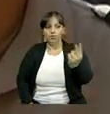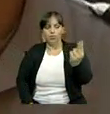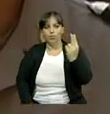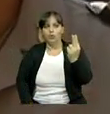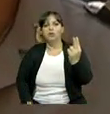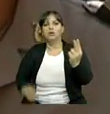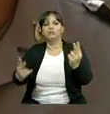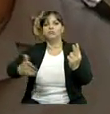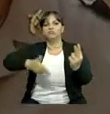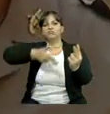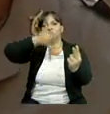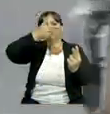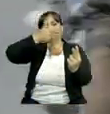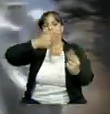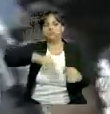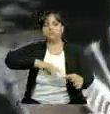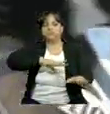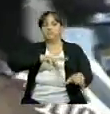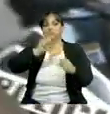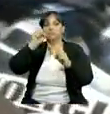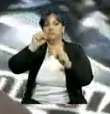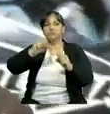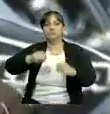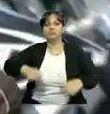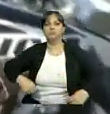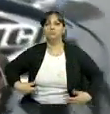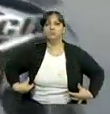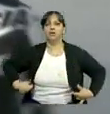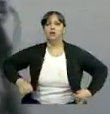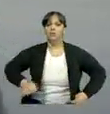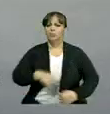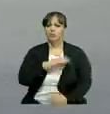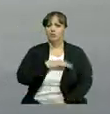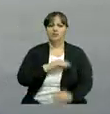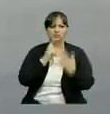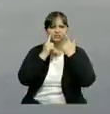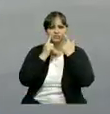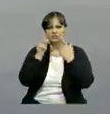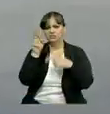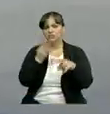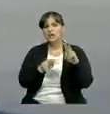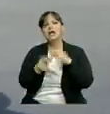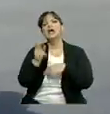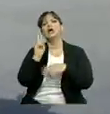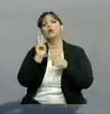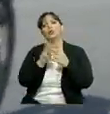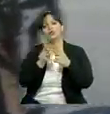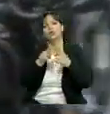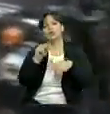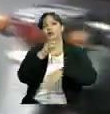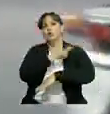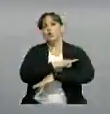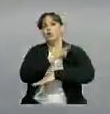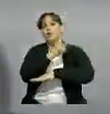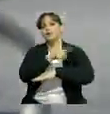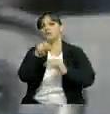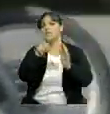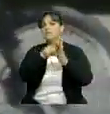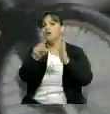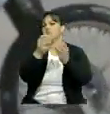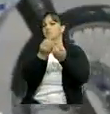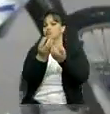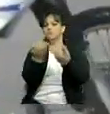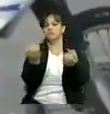asaltados en este local y refuerza los controles curves a es un lugar bastante comercial en realidad la